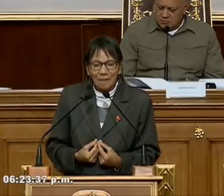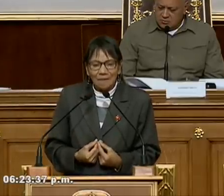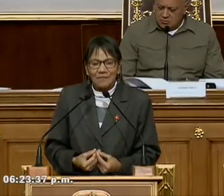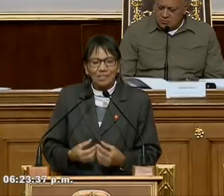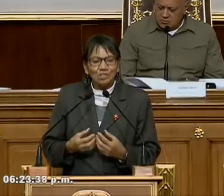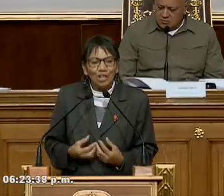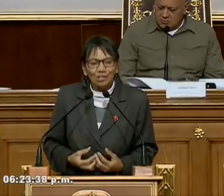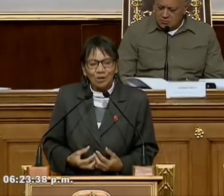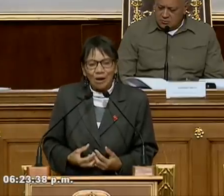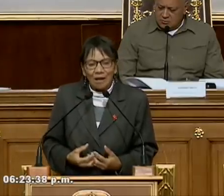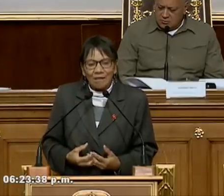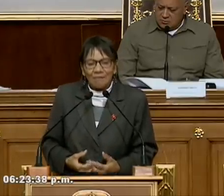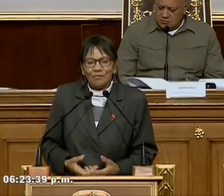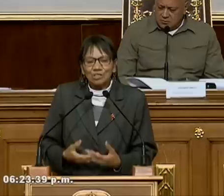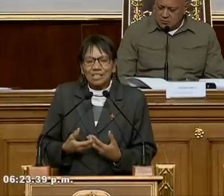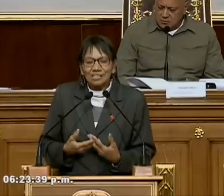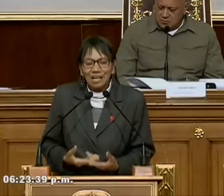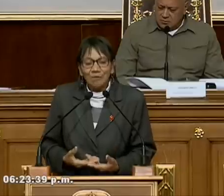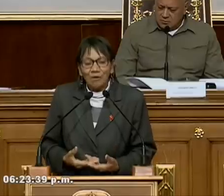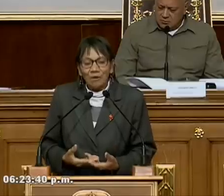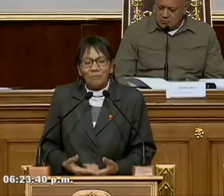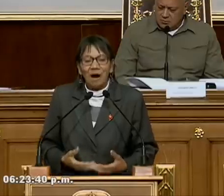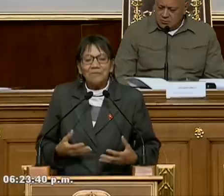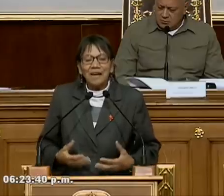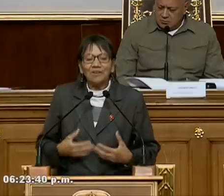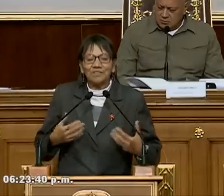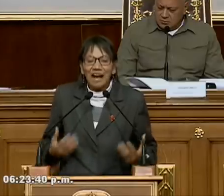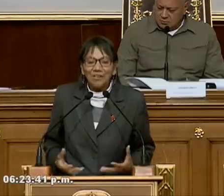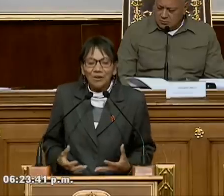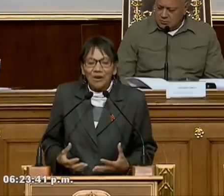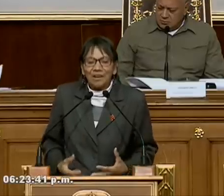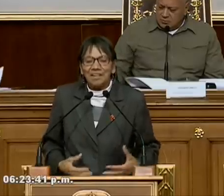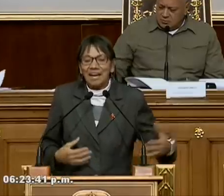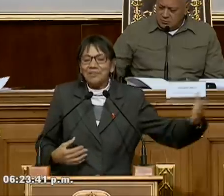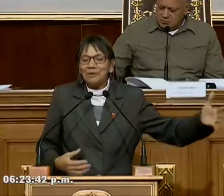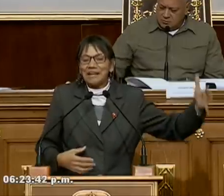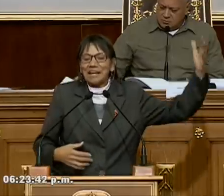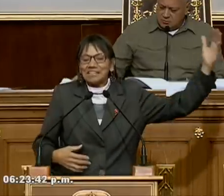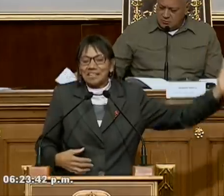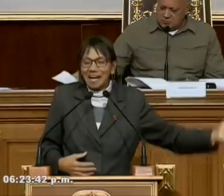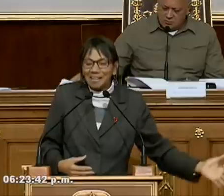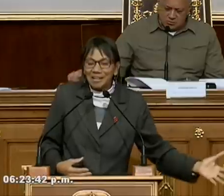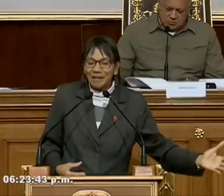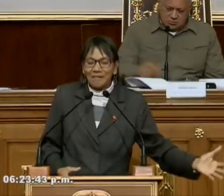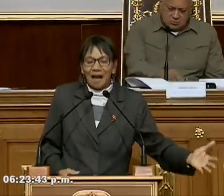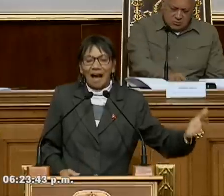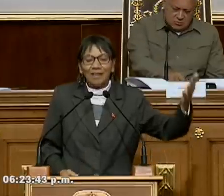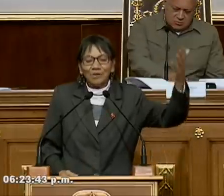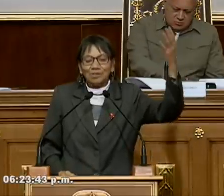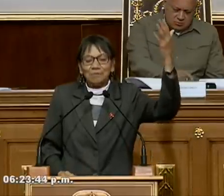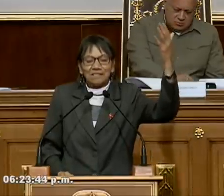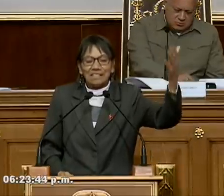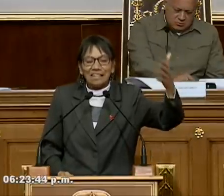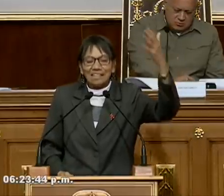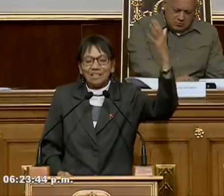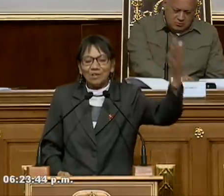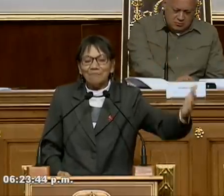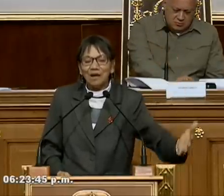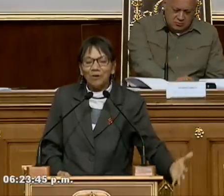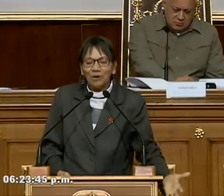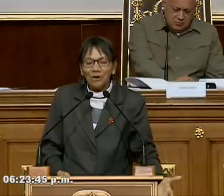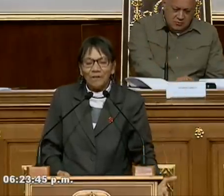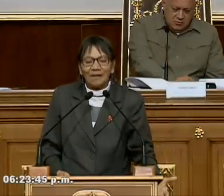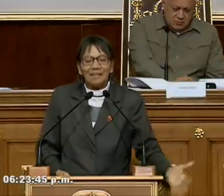manera que nosotros nos sentimos más bien honrados que ellos vengan a atacar a nuestro presidente